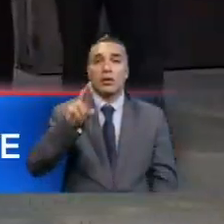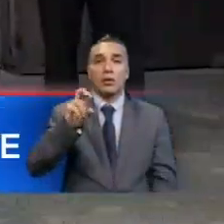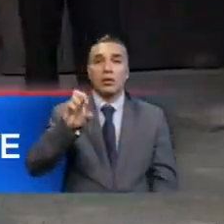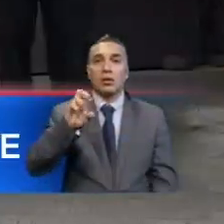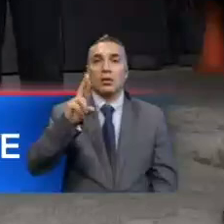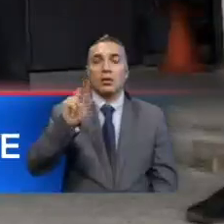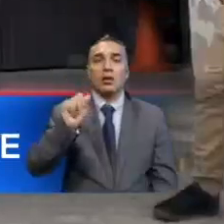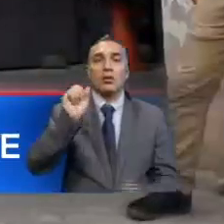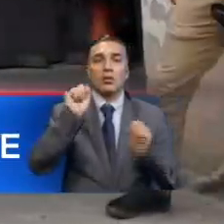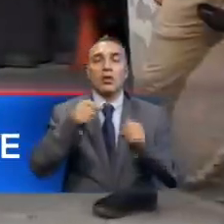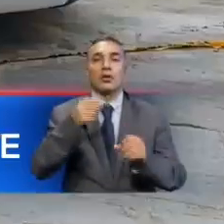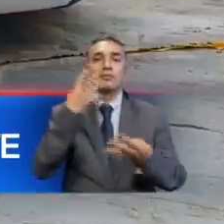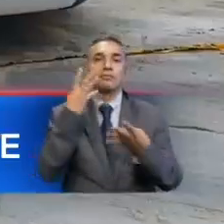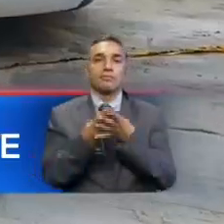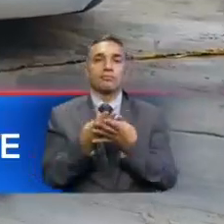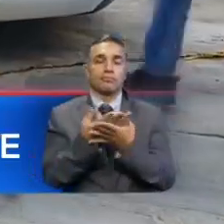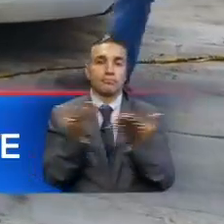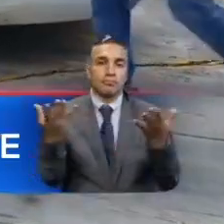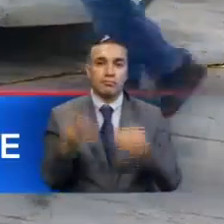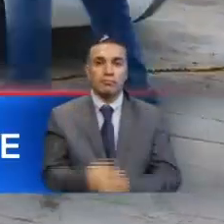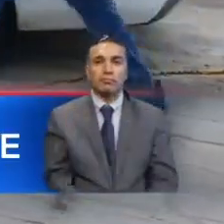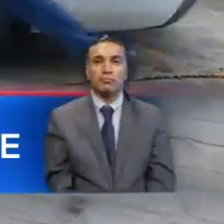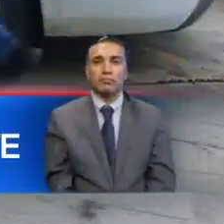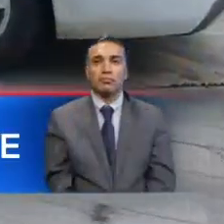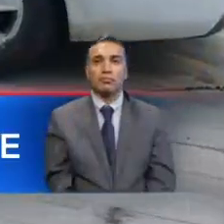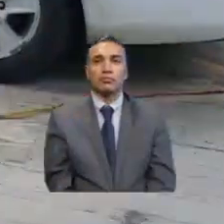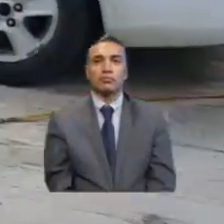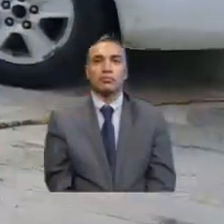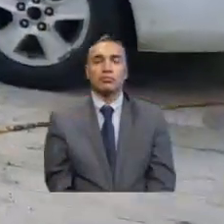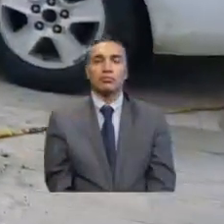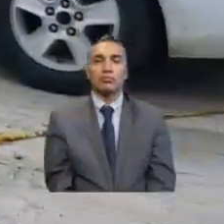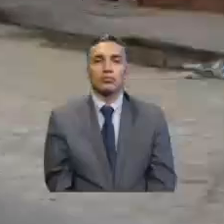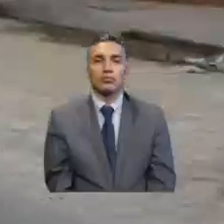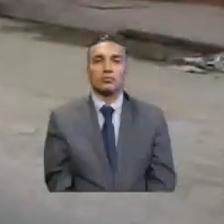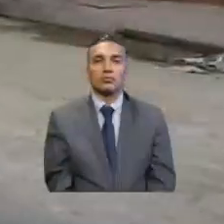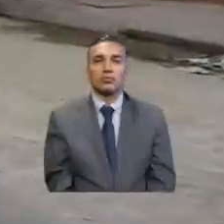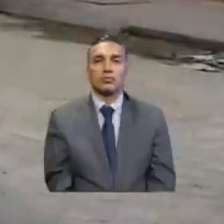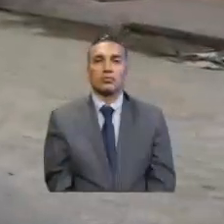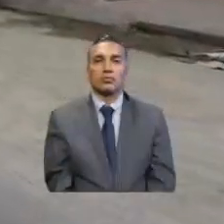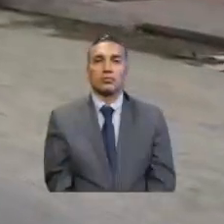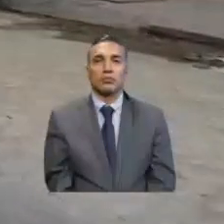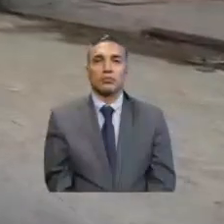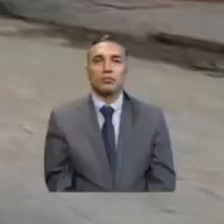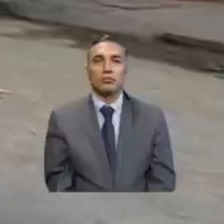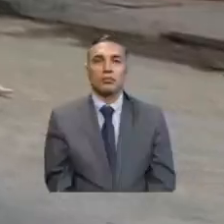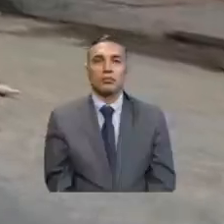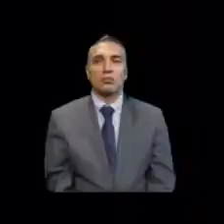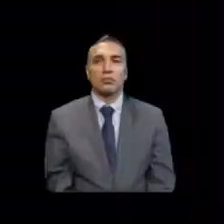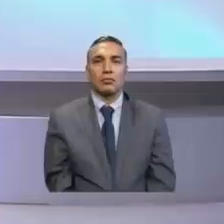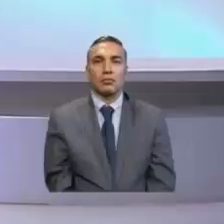un proceso legal. Galo Orellana, TC Televisión.